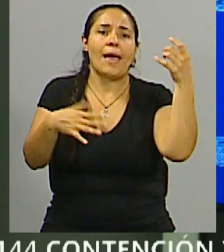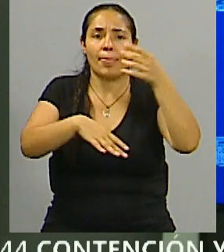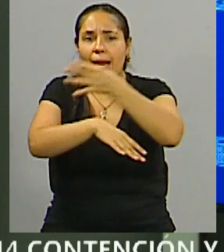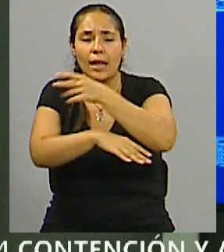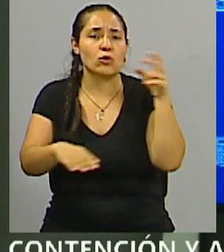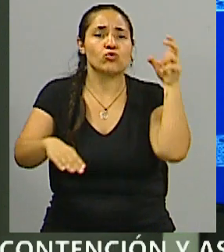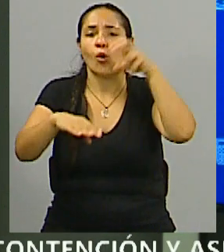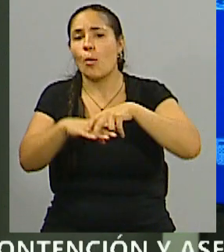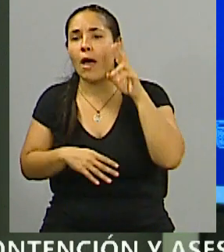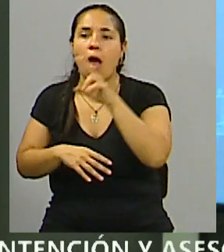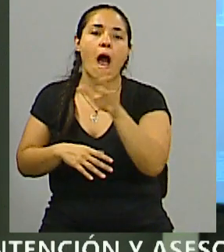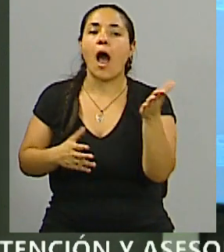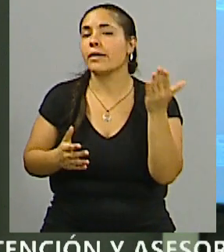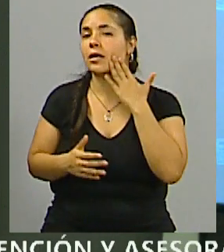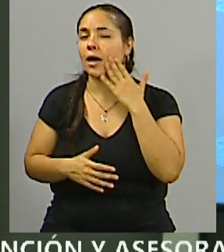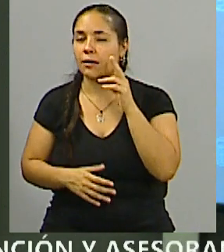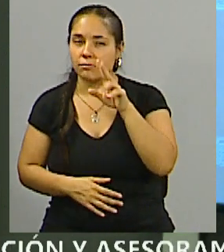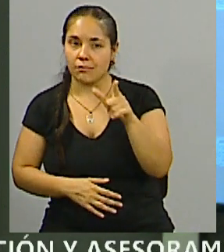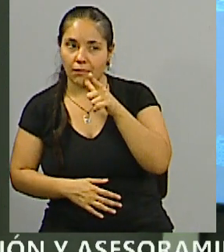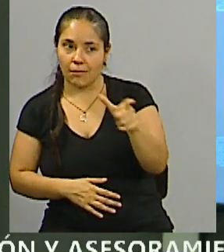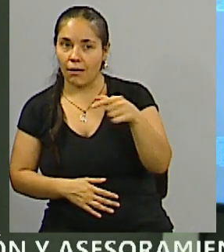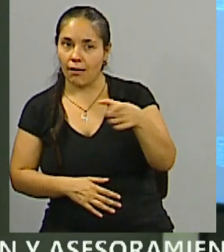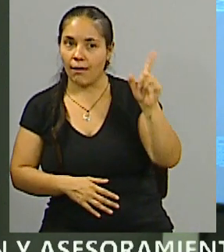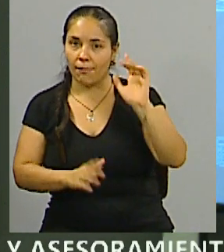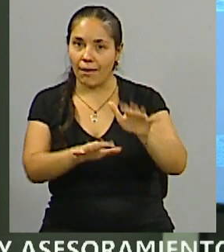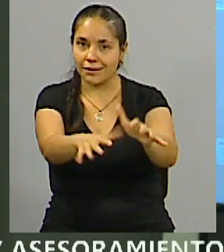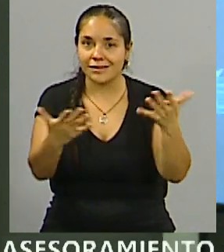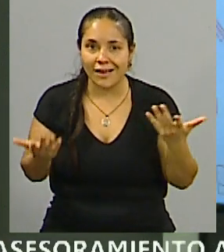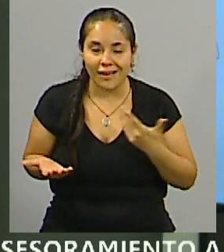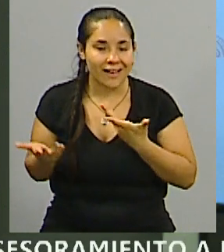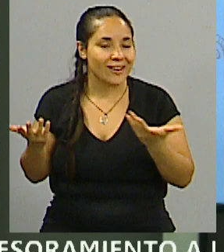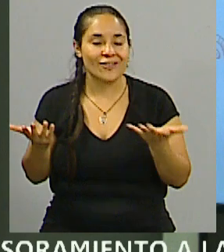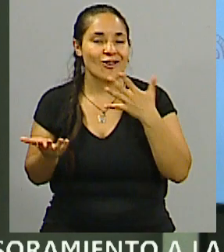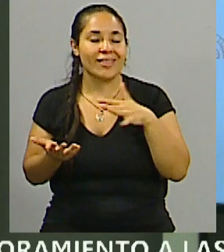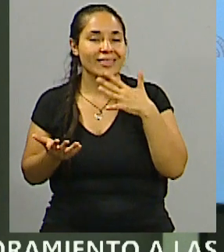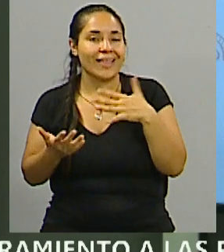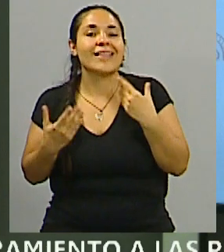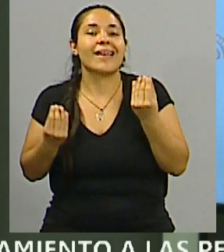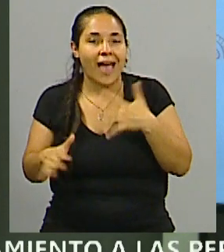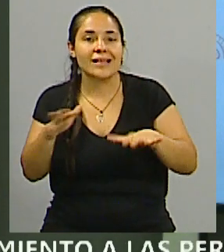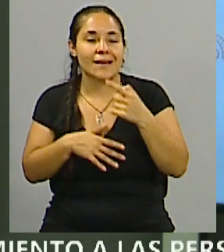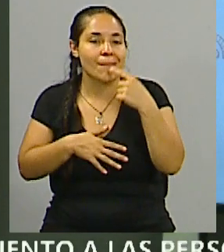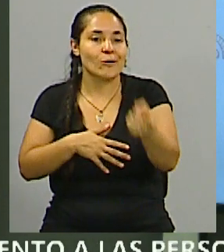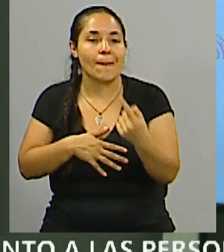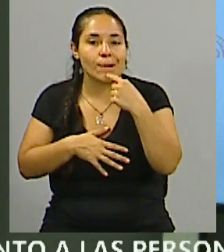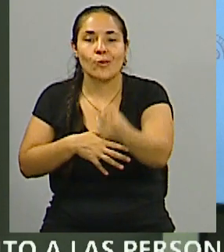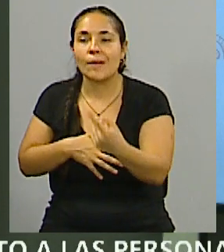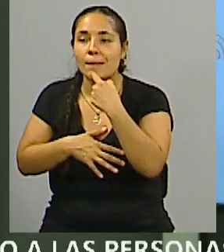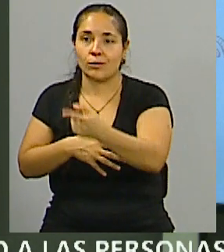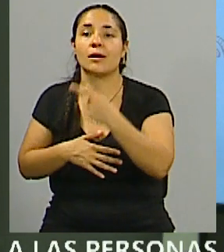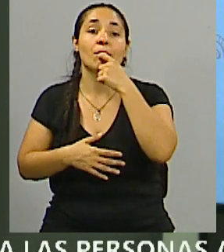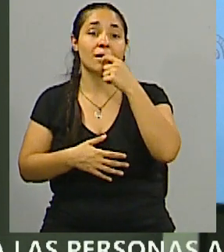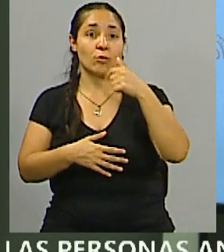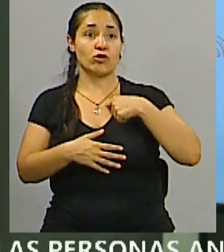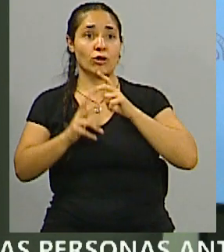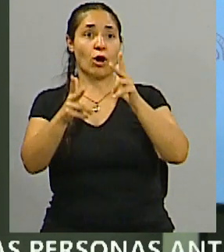sé, si alguien tenía cara de manifestante, porque Claro. no se entiende qué le iban a preguntar uno por uno. Y si yo le digo sí voy a la